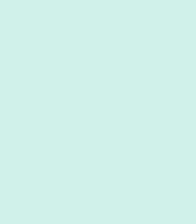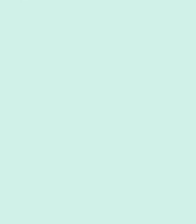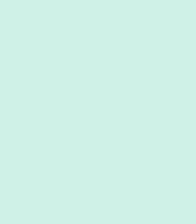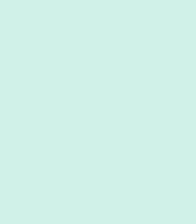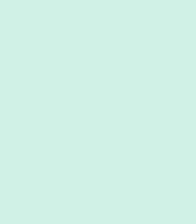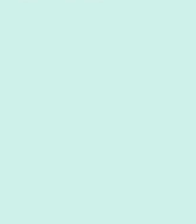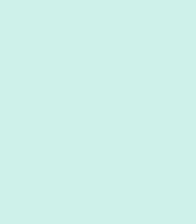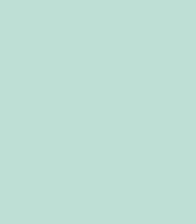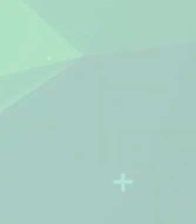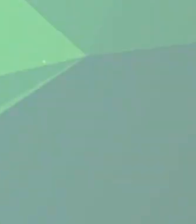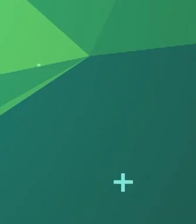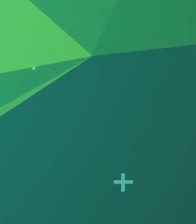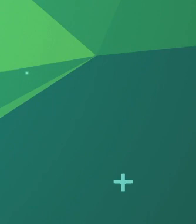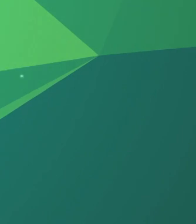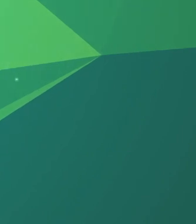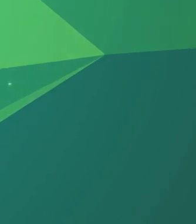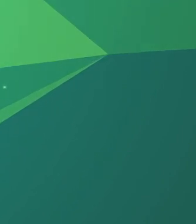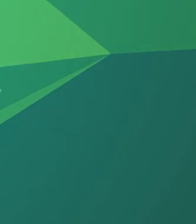Atajos de Word.